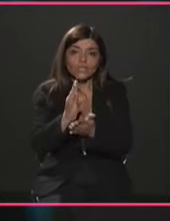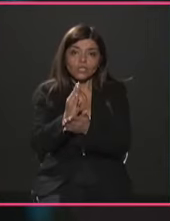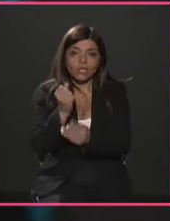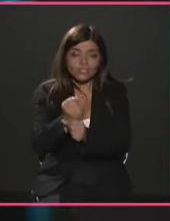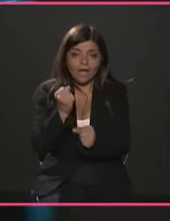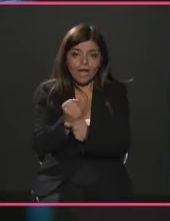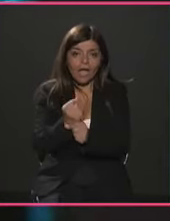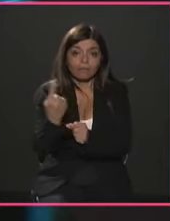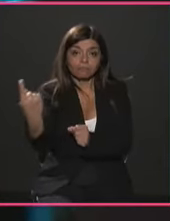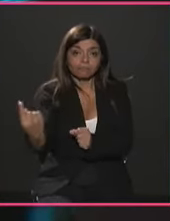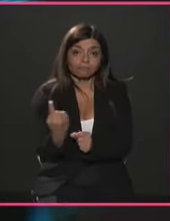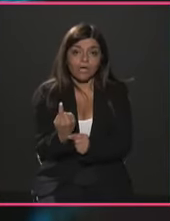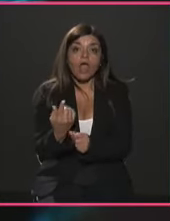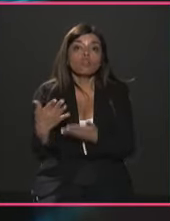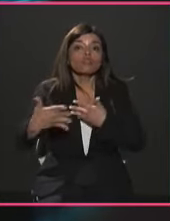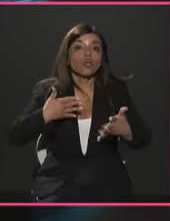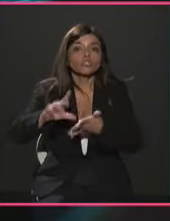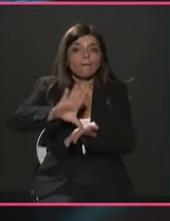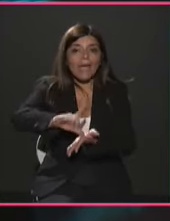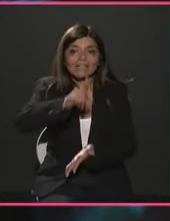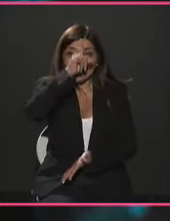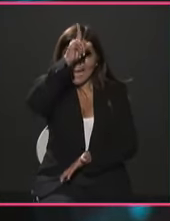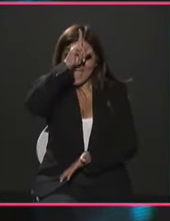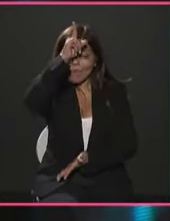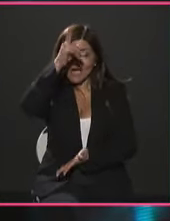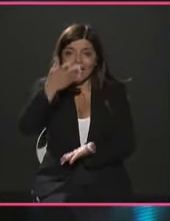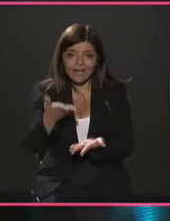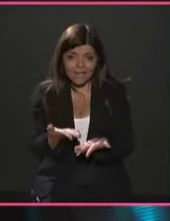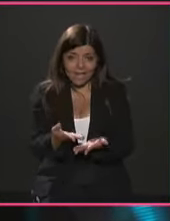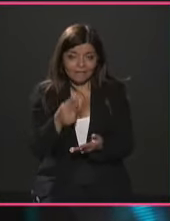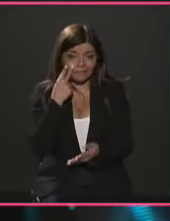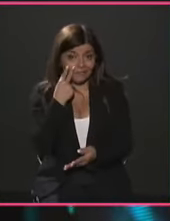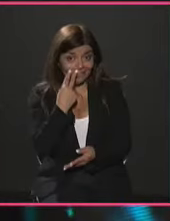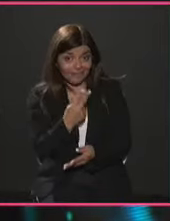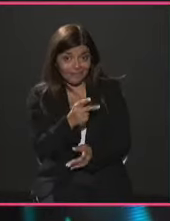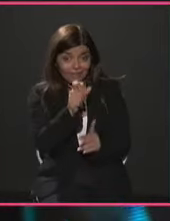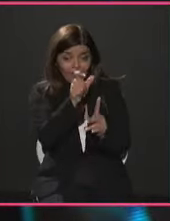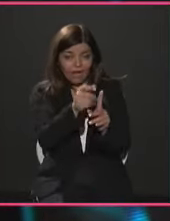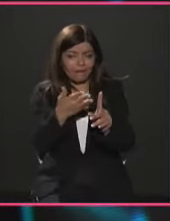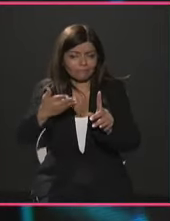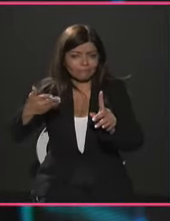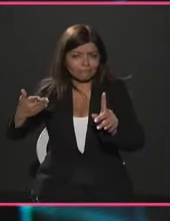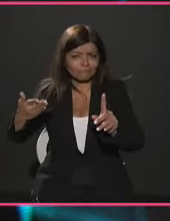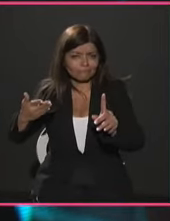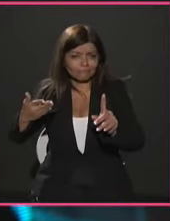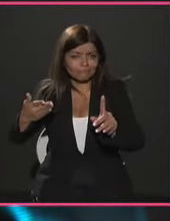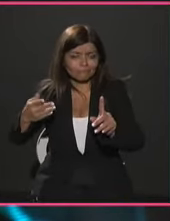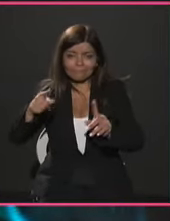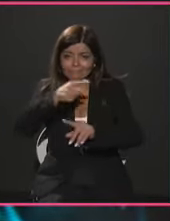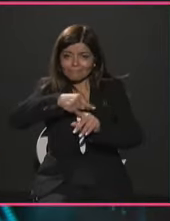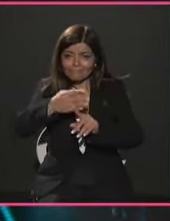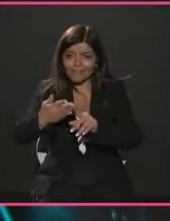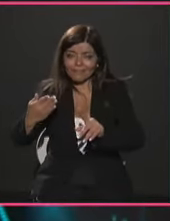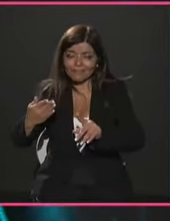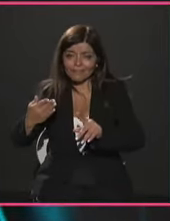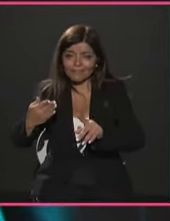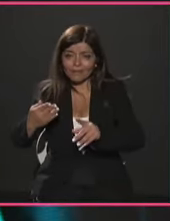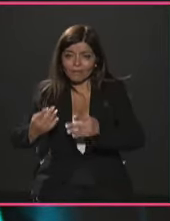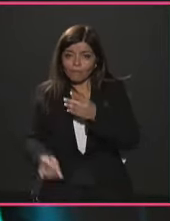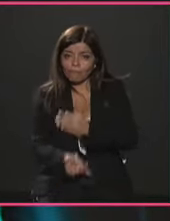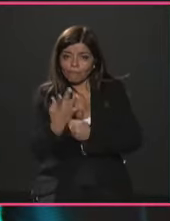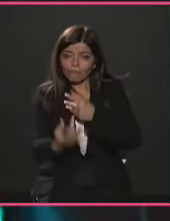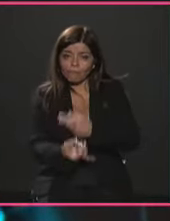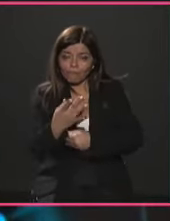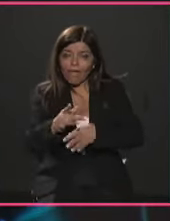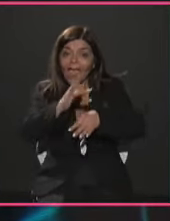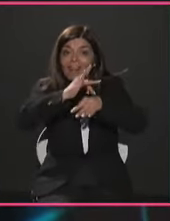viene originalmente de Alemania eh Si la ven estuvo hace pocas horas subiendo material de que estuvo